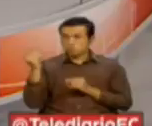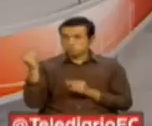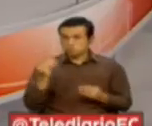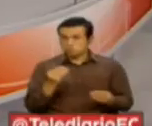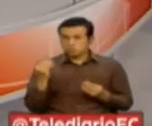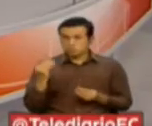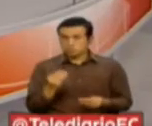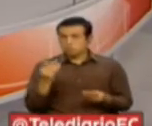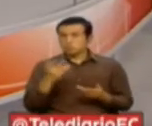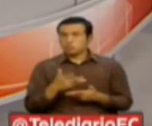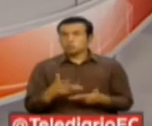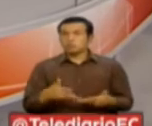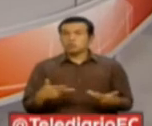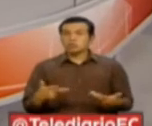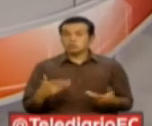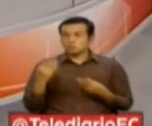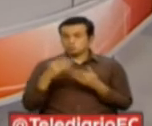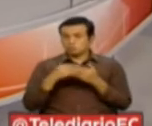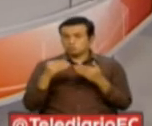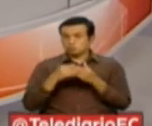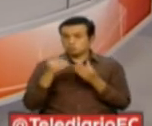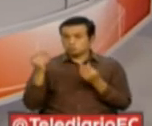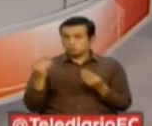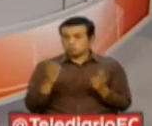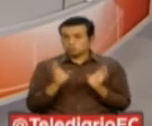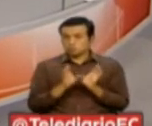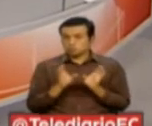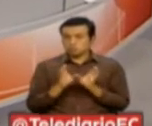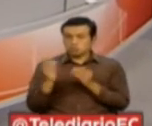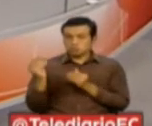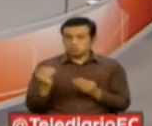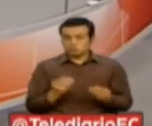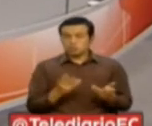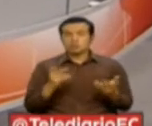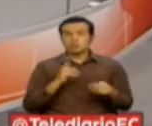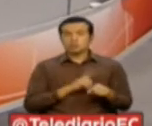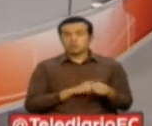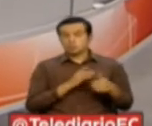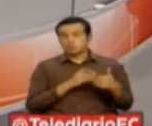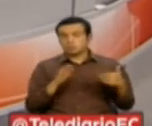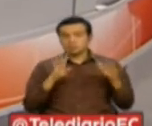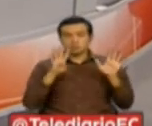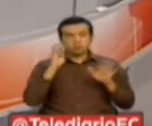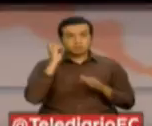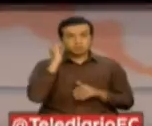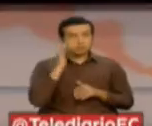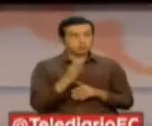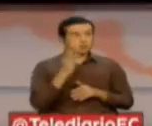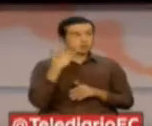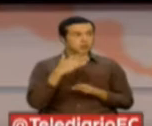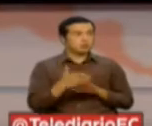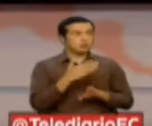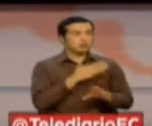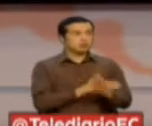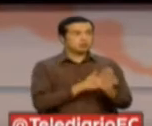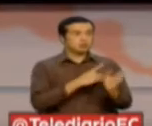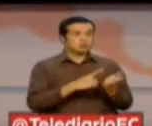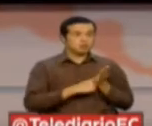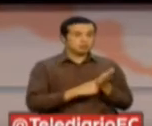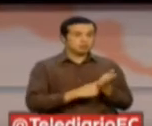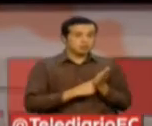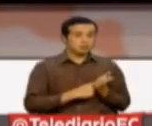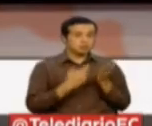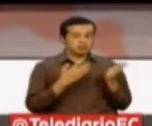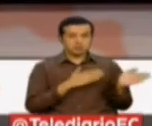vía exportación ingresos certificados puede producirse en cuánto tiempo 90 días recordemos que ya tuvimos esta discusión cuando